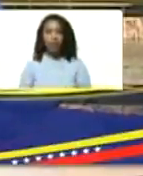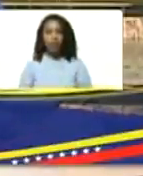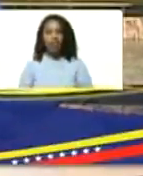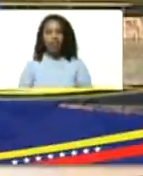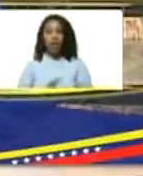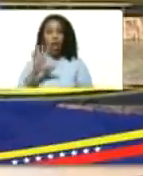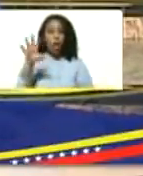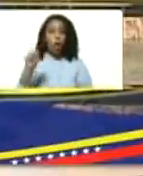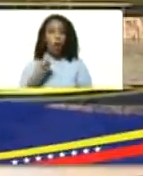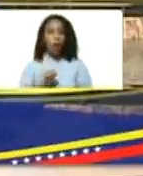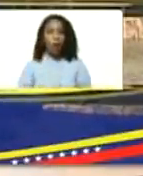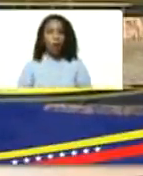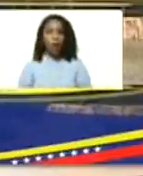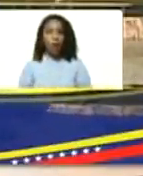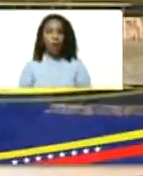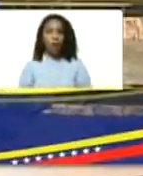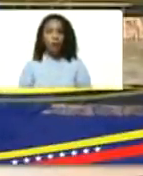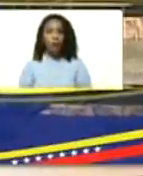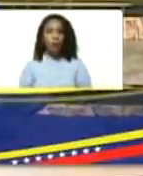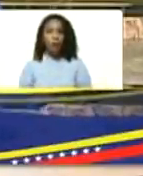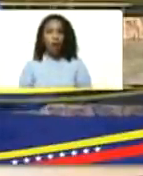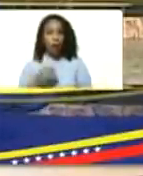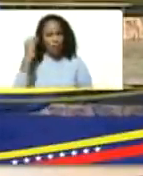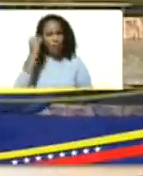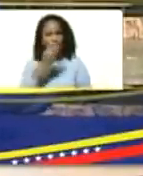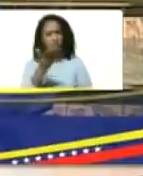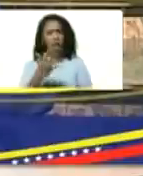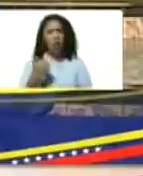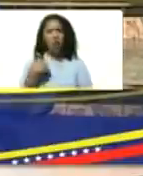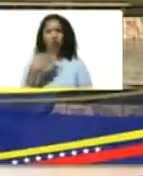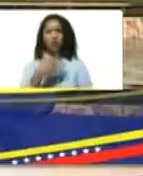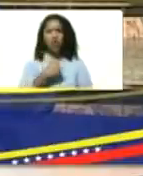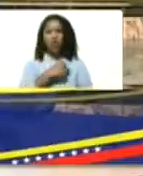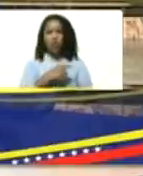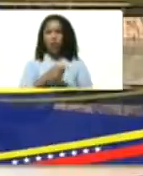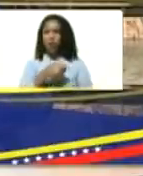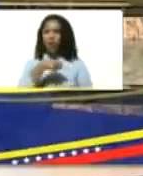compra imagínense ustedes cuando estemos exportando